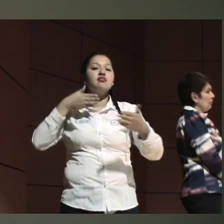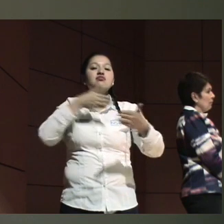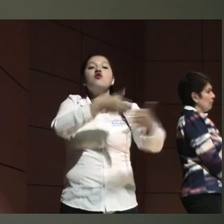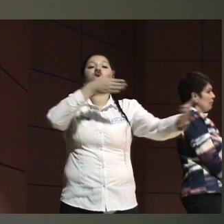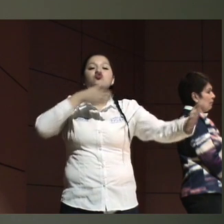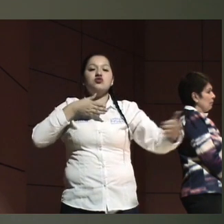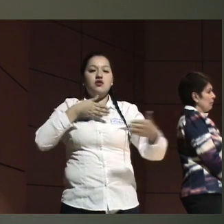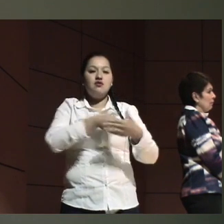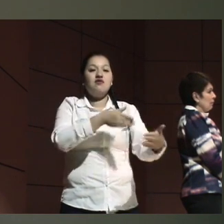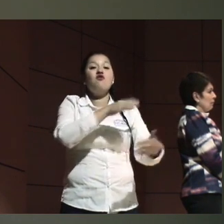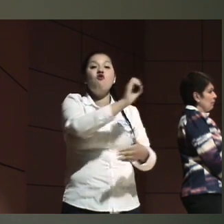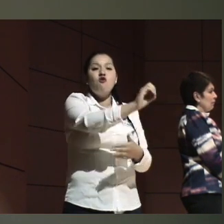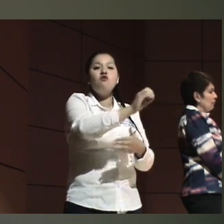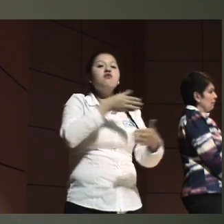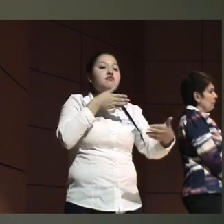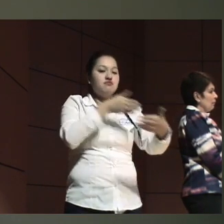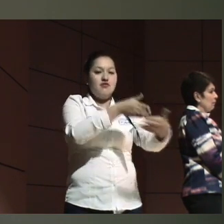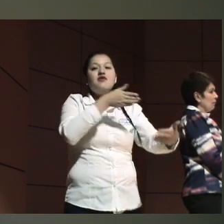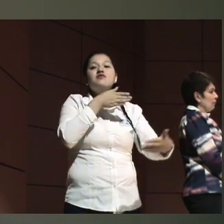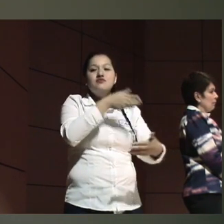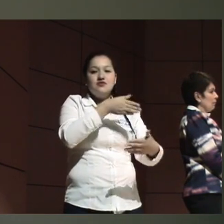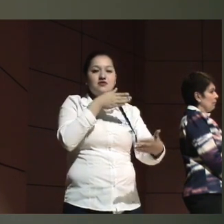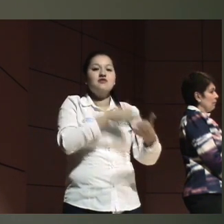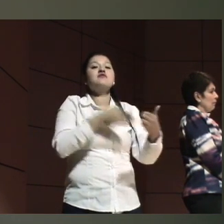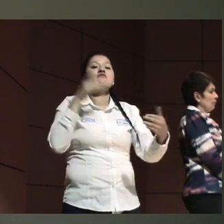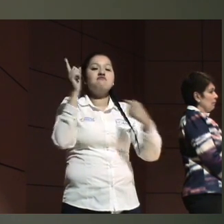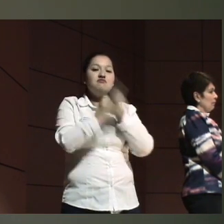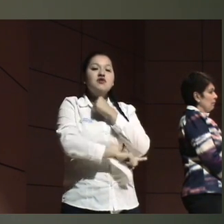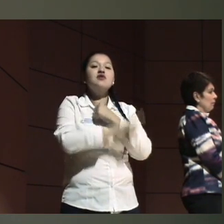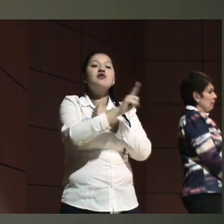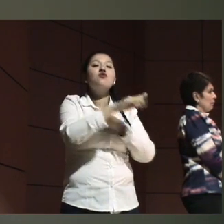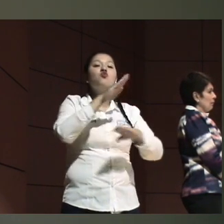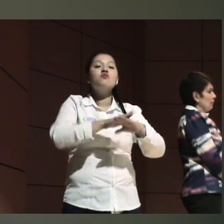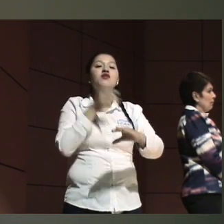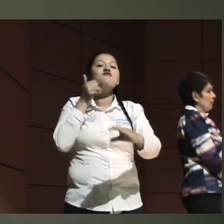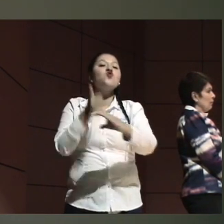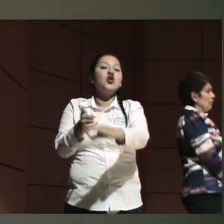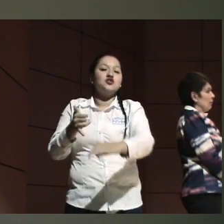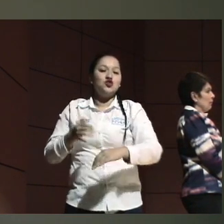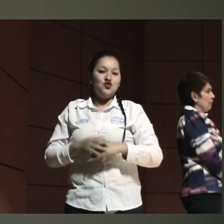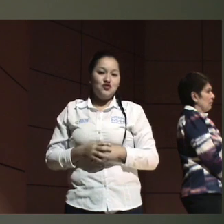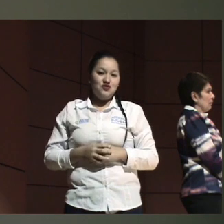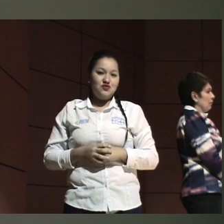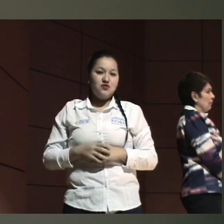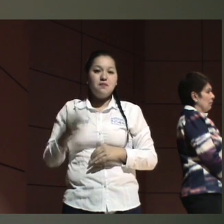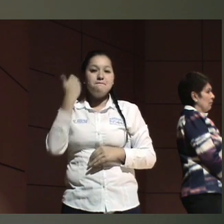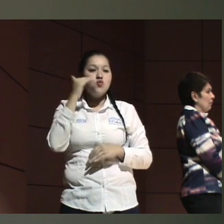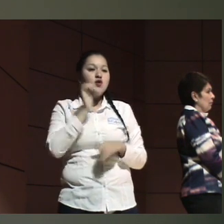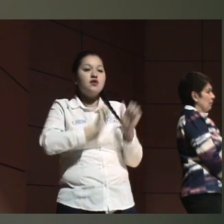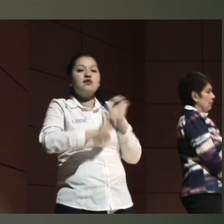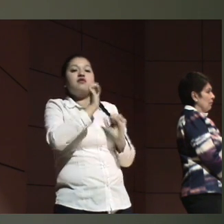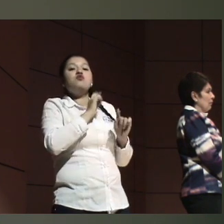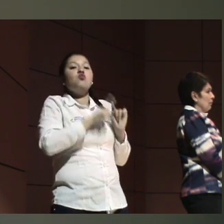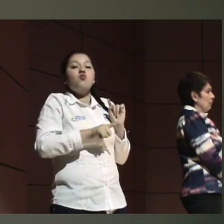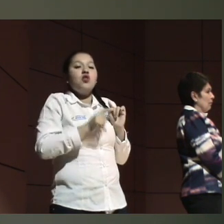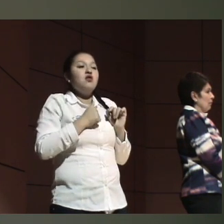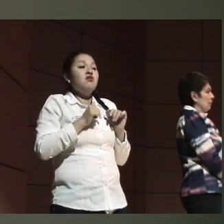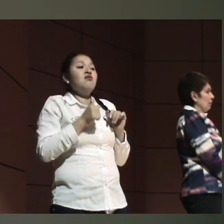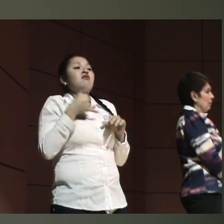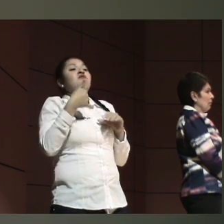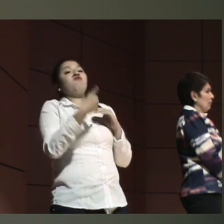judicial iza al muchacho por el delito de acceso carnal abusivo con incapaz de resistir contra